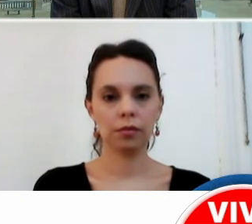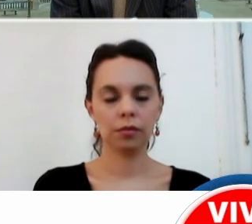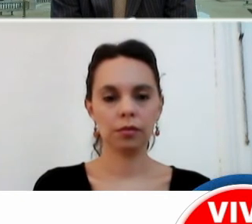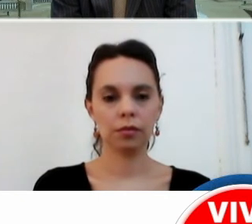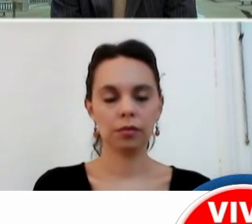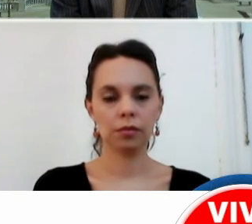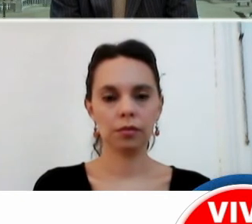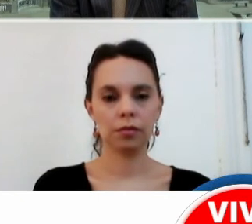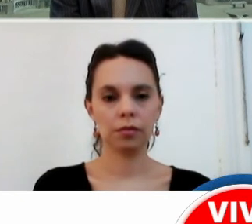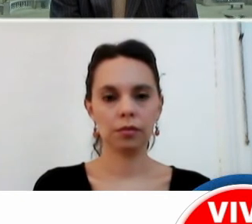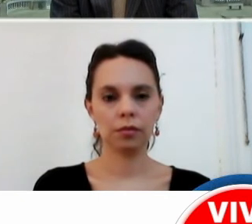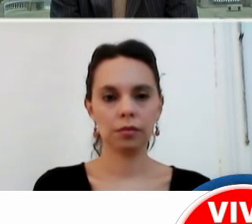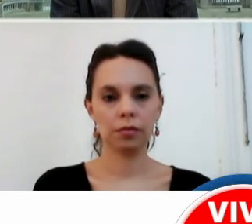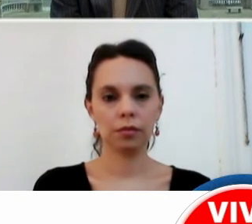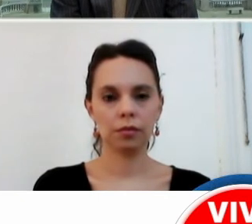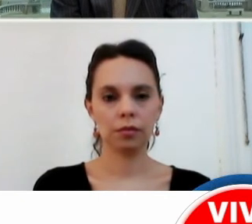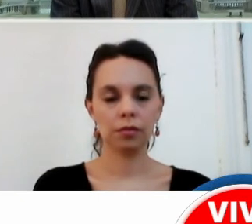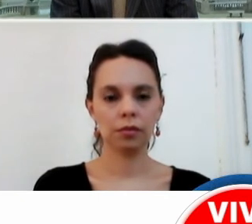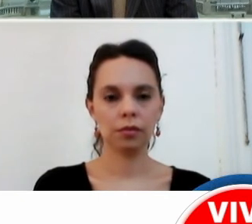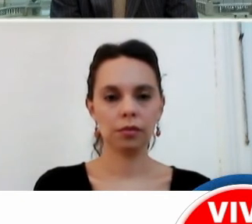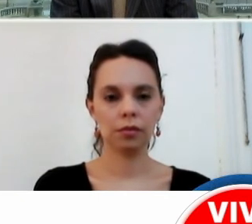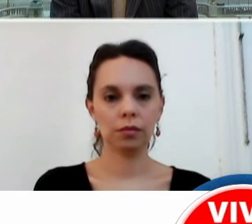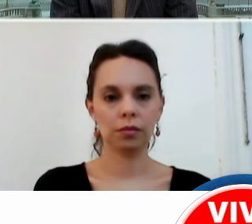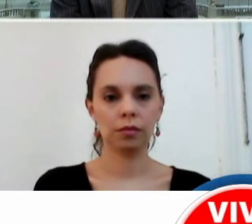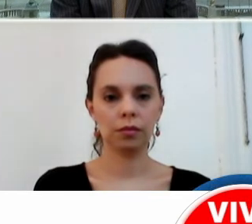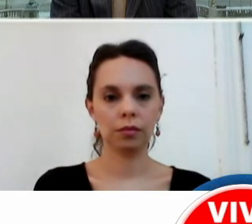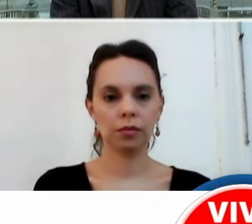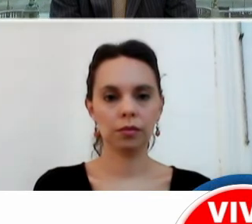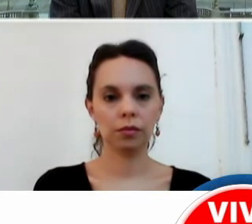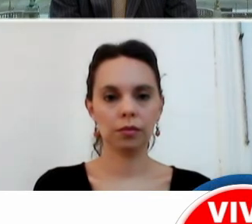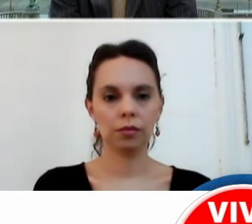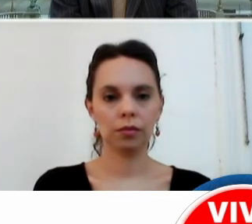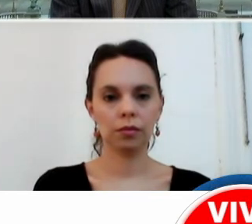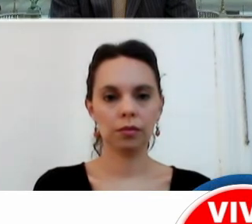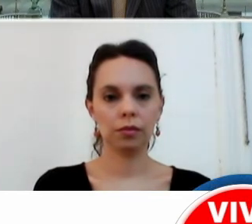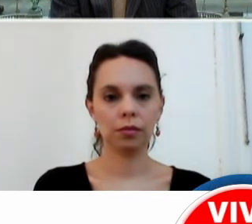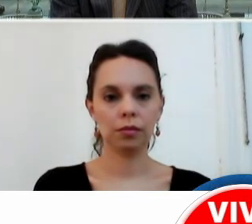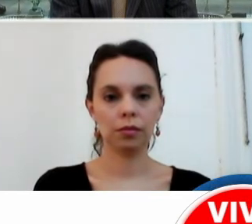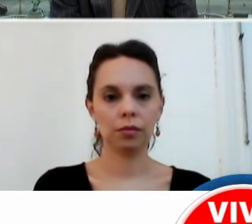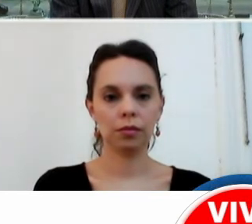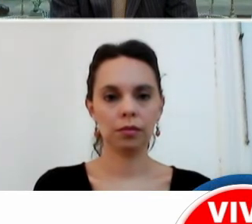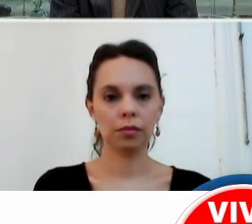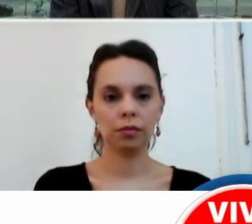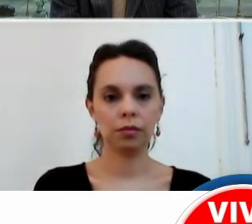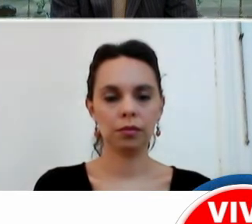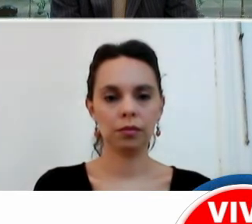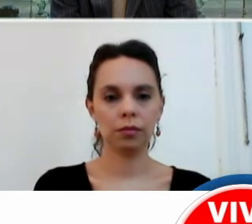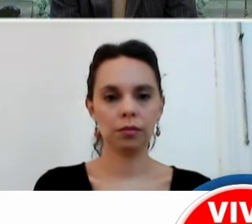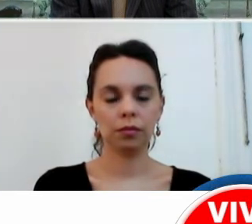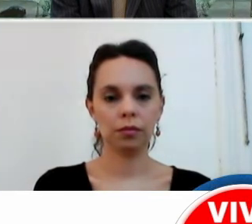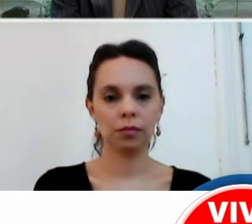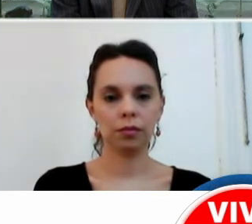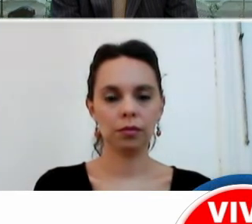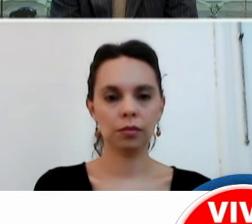depender. ¿Cómo va a ser el mundo en 2026, Bravo? ¿Cómo van a ser los precios de los commodities